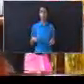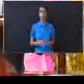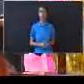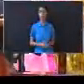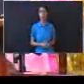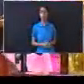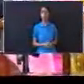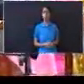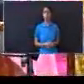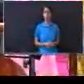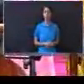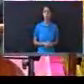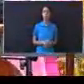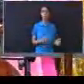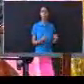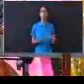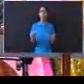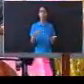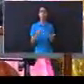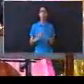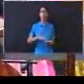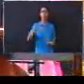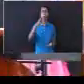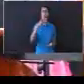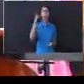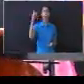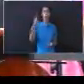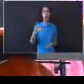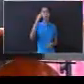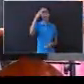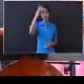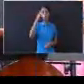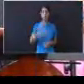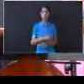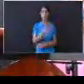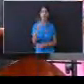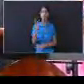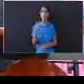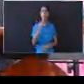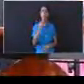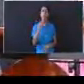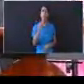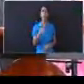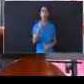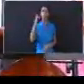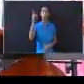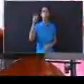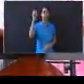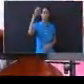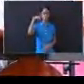¡Aleluya! ¡Aleluya! ¡Gloria a Dios! Buenos días hermanos, Dios bendiga,